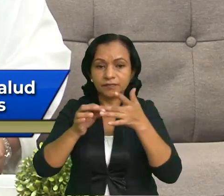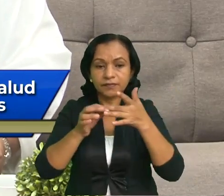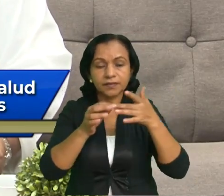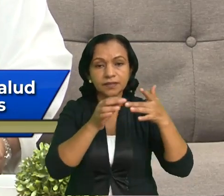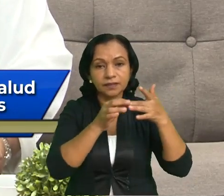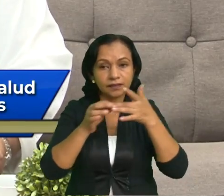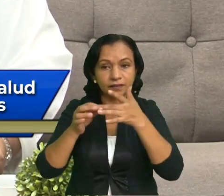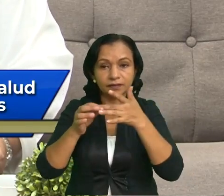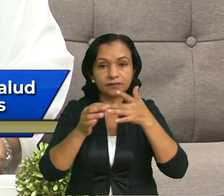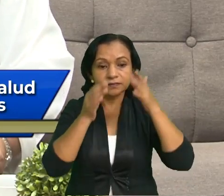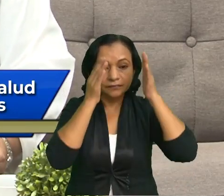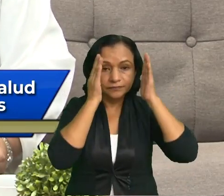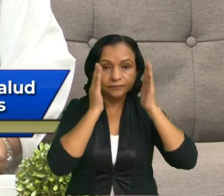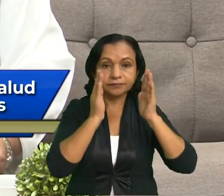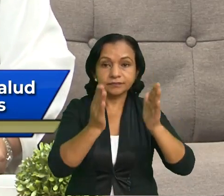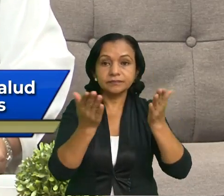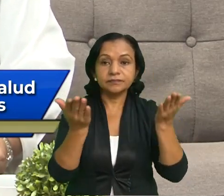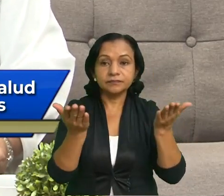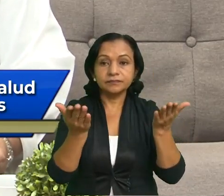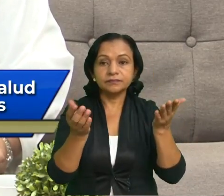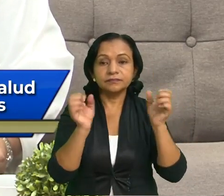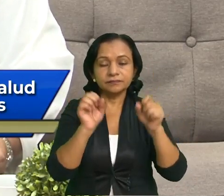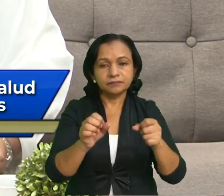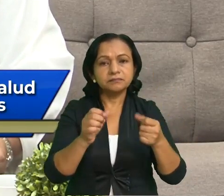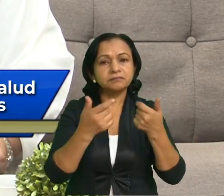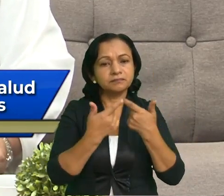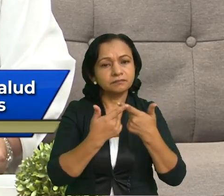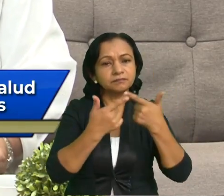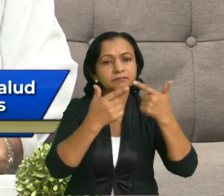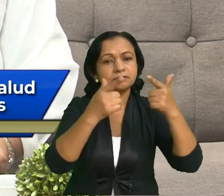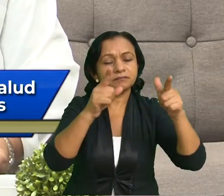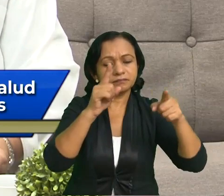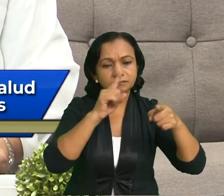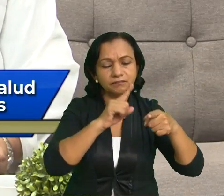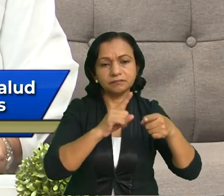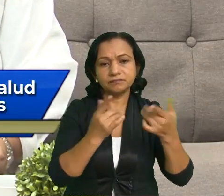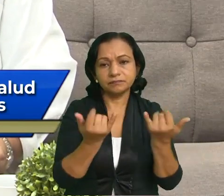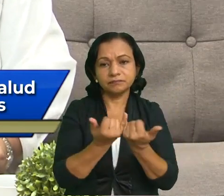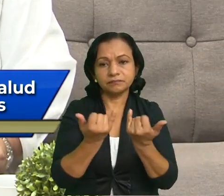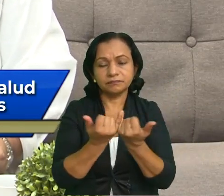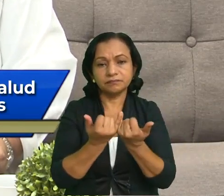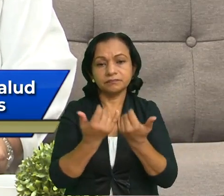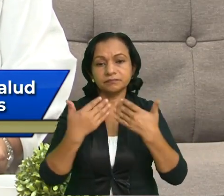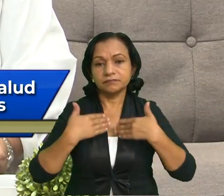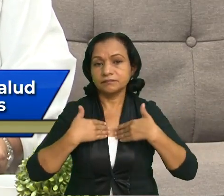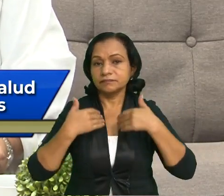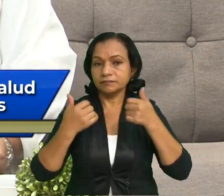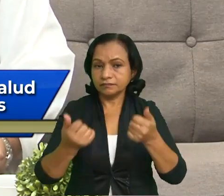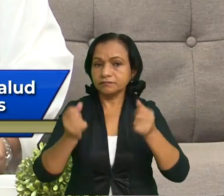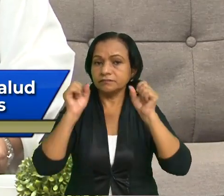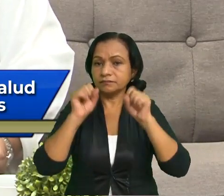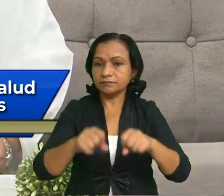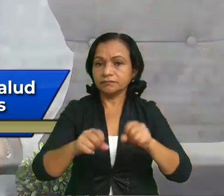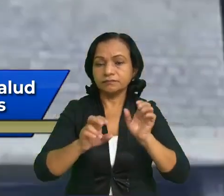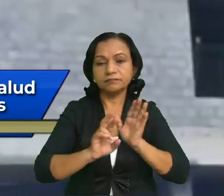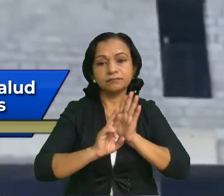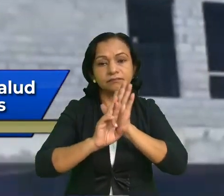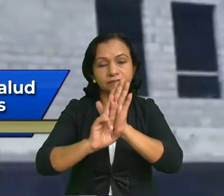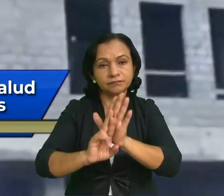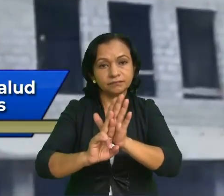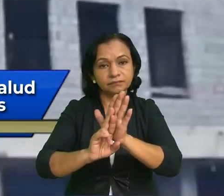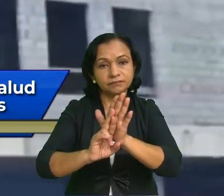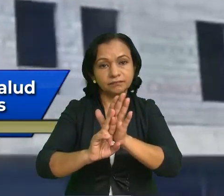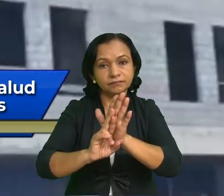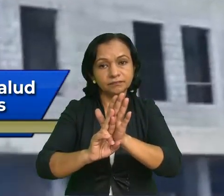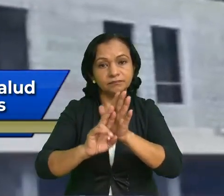especial un abordaje que necesita una condición realmente obtener a través del sistema entonces creo que eso da respuesta al